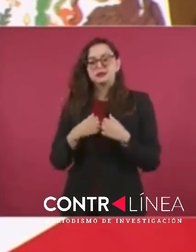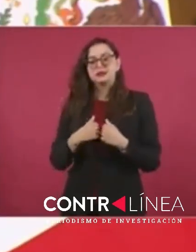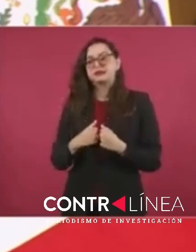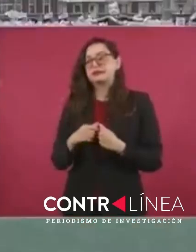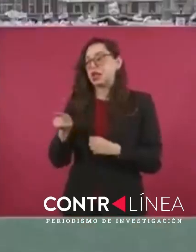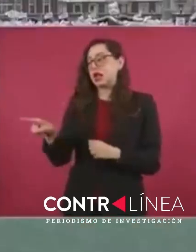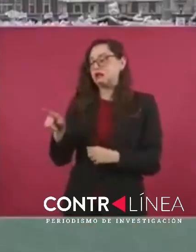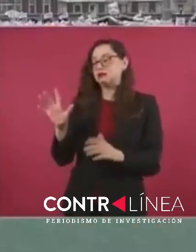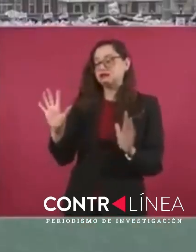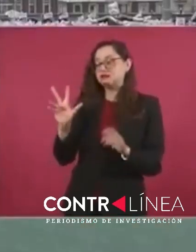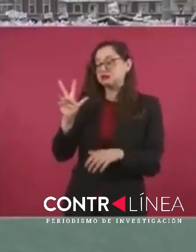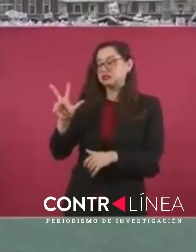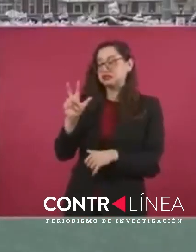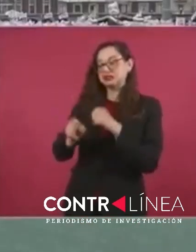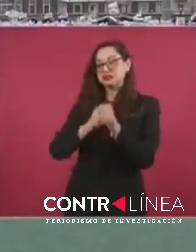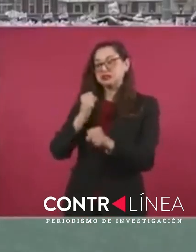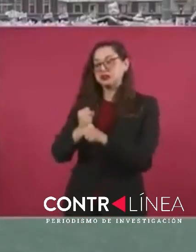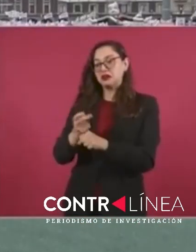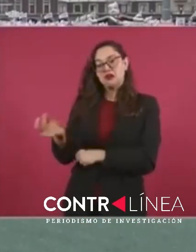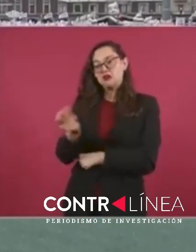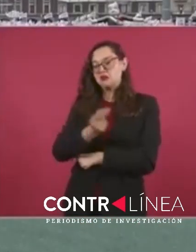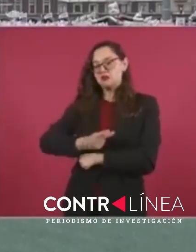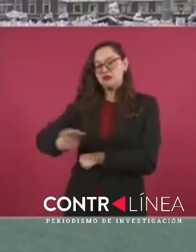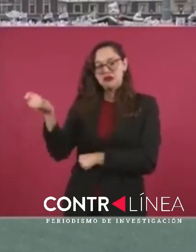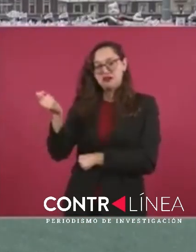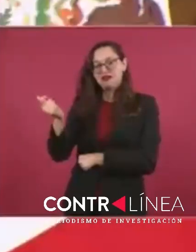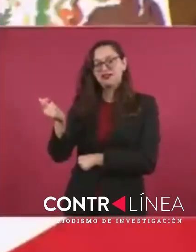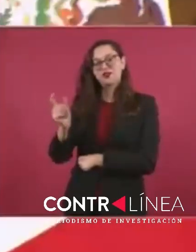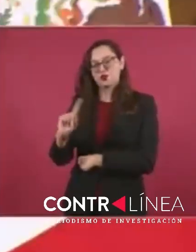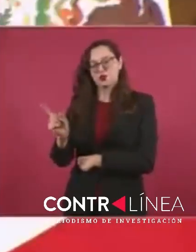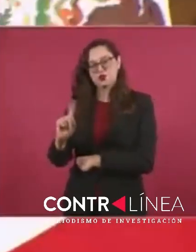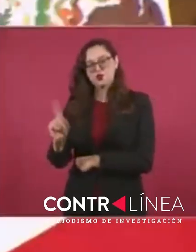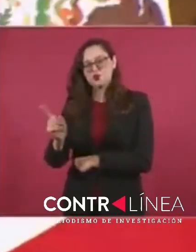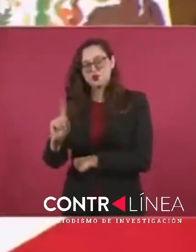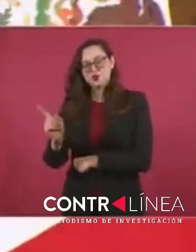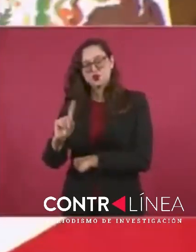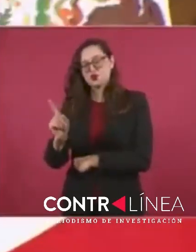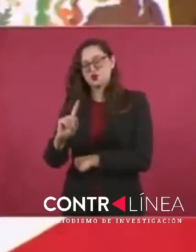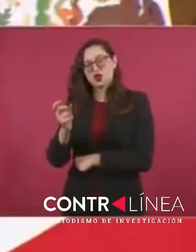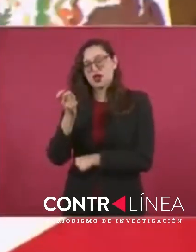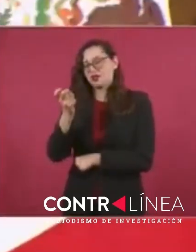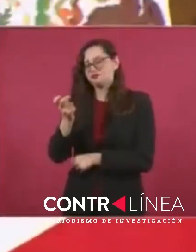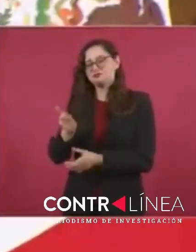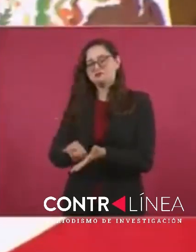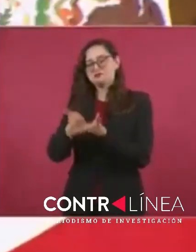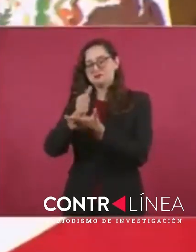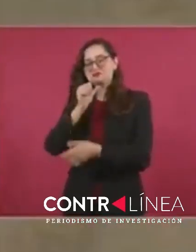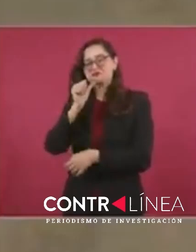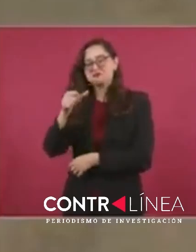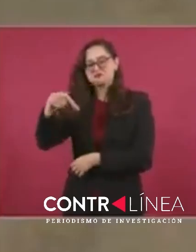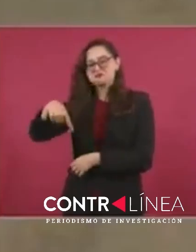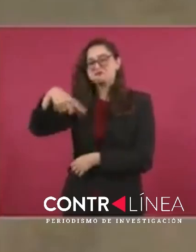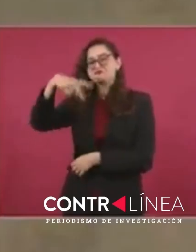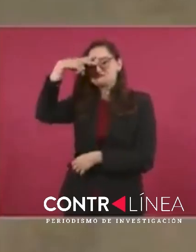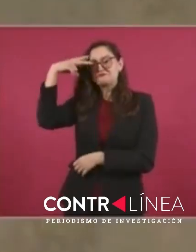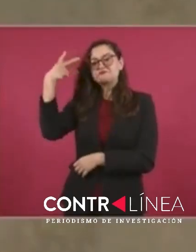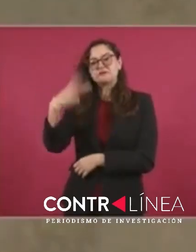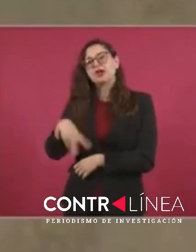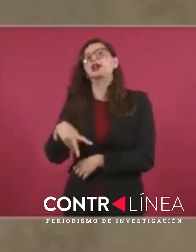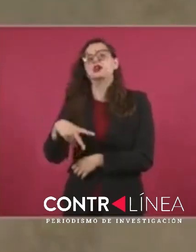y ahuequen el ala, no, eso no ayuda. Nosotros tenemos una